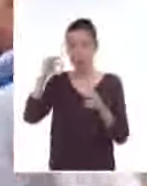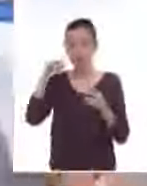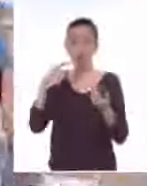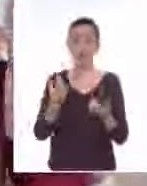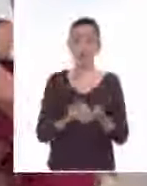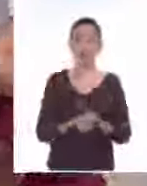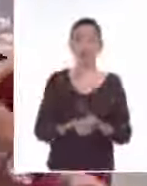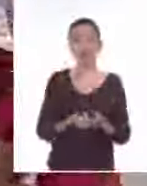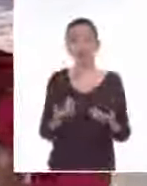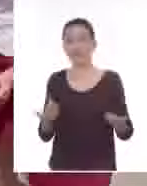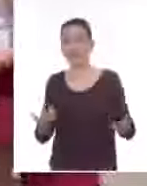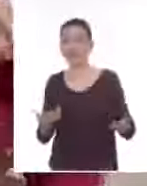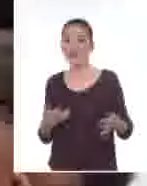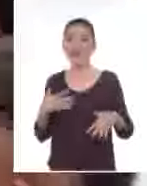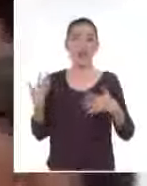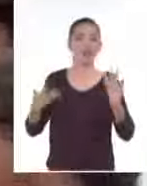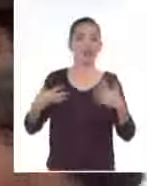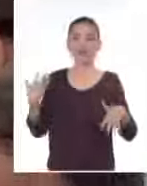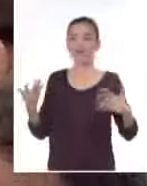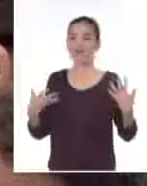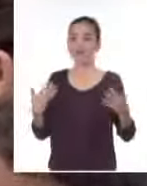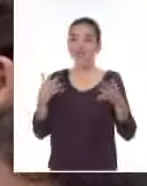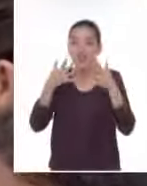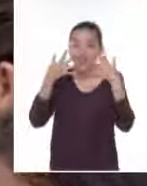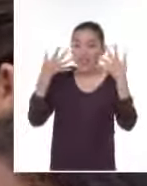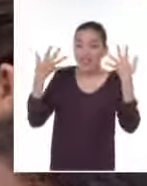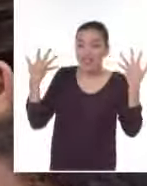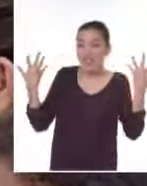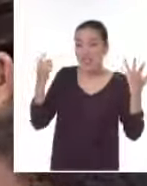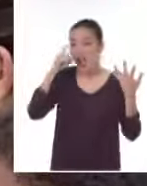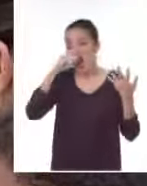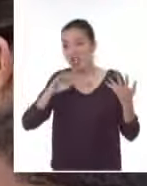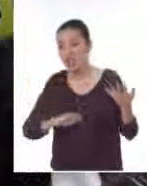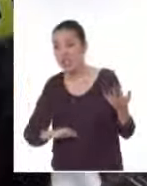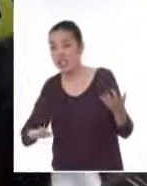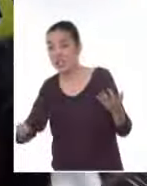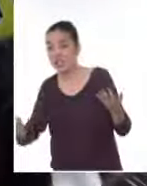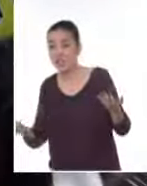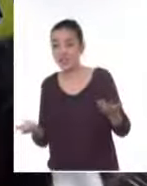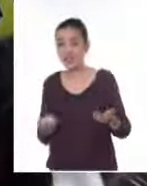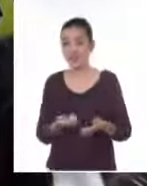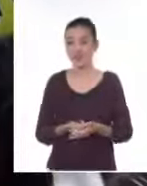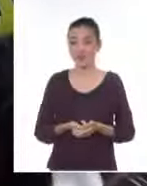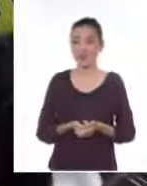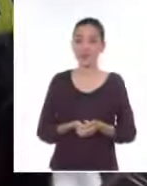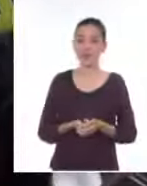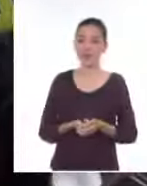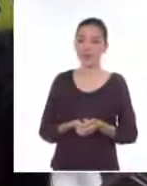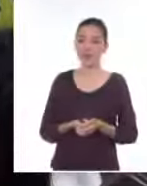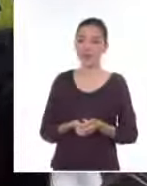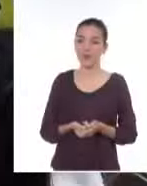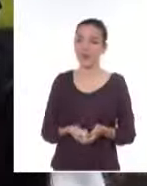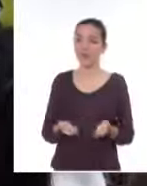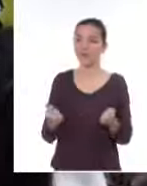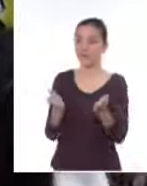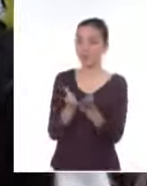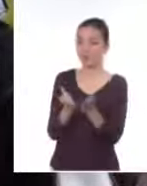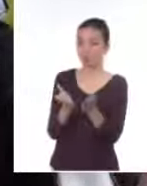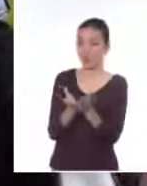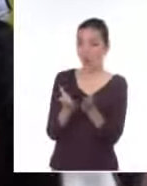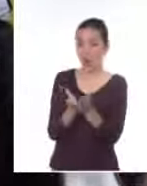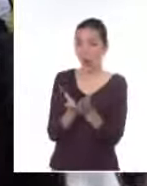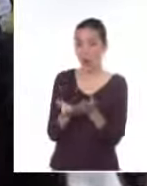grupos Parabajito, Garabato y Paquelé regalaron un espectáculo de variedades. La escuela Pacto del Pedrero se convirtió